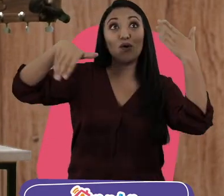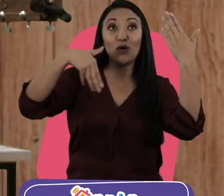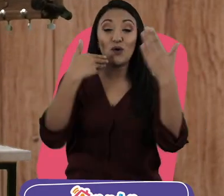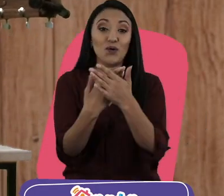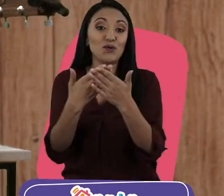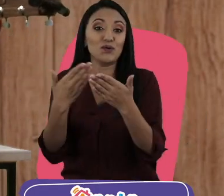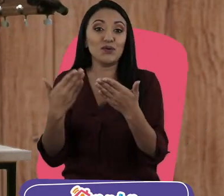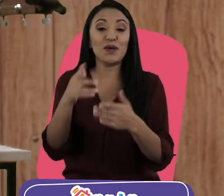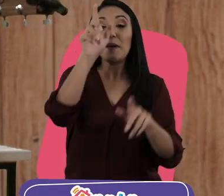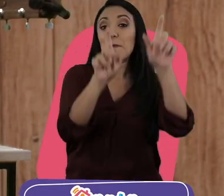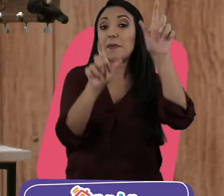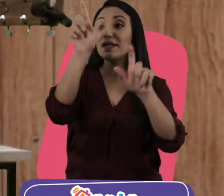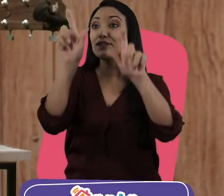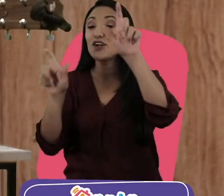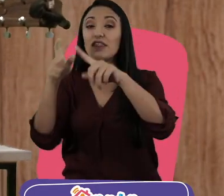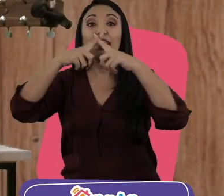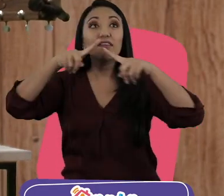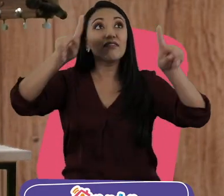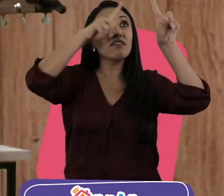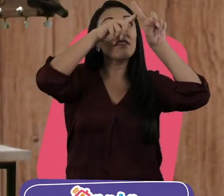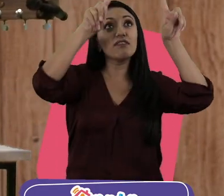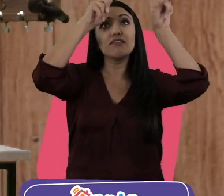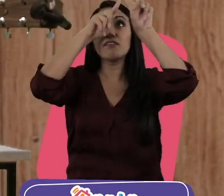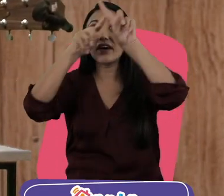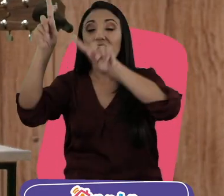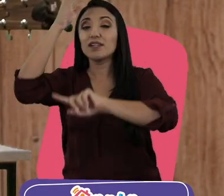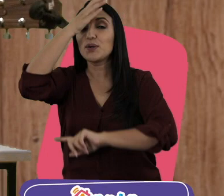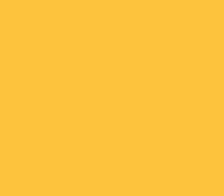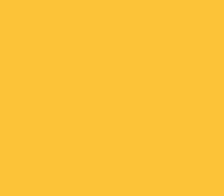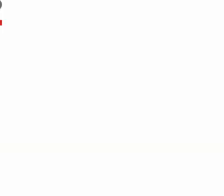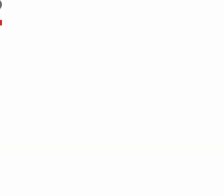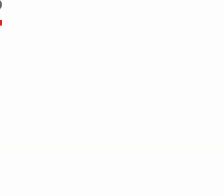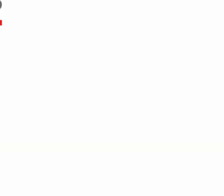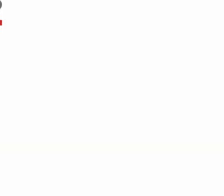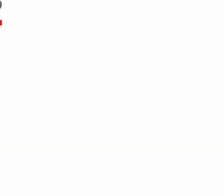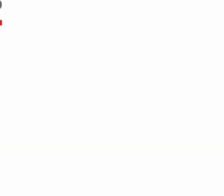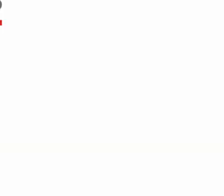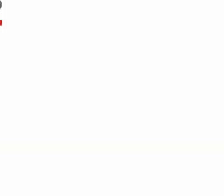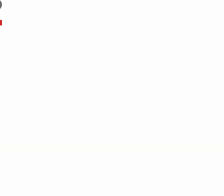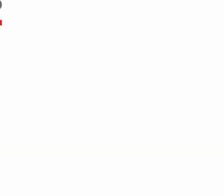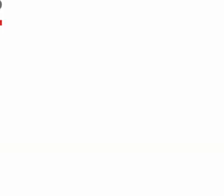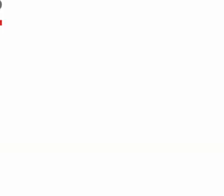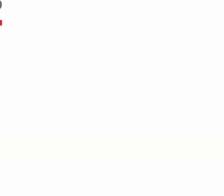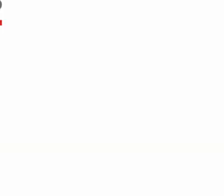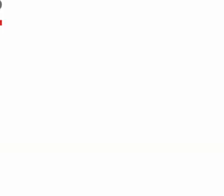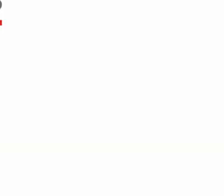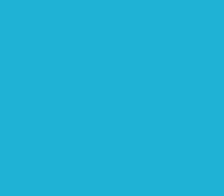Gente de varias culturas, sí, señor, tiene de todo.